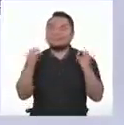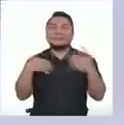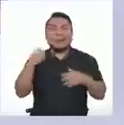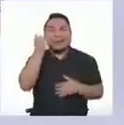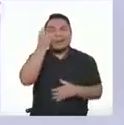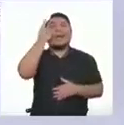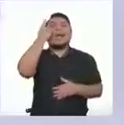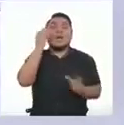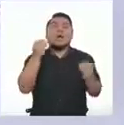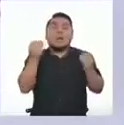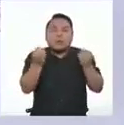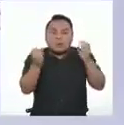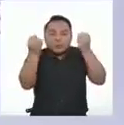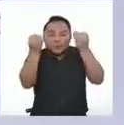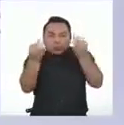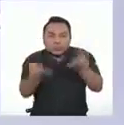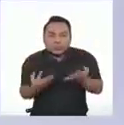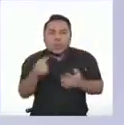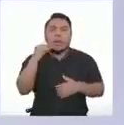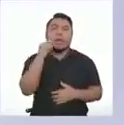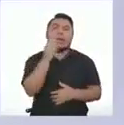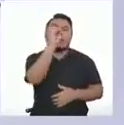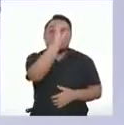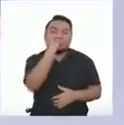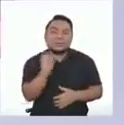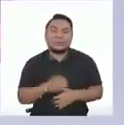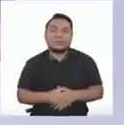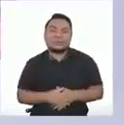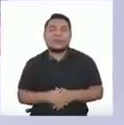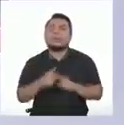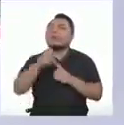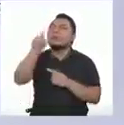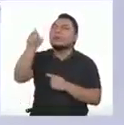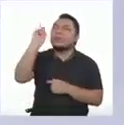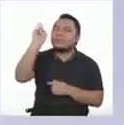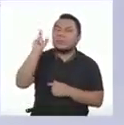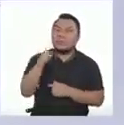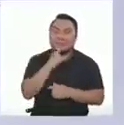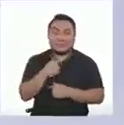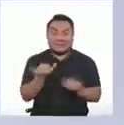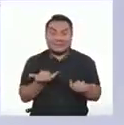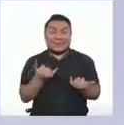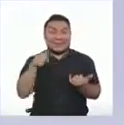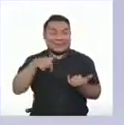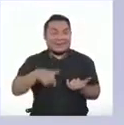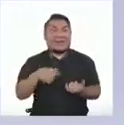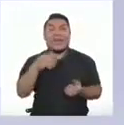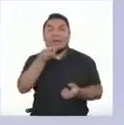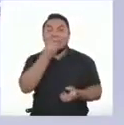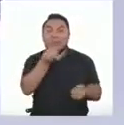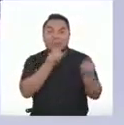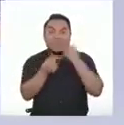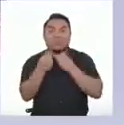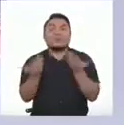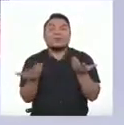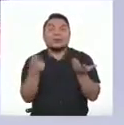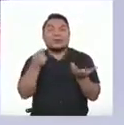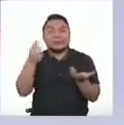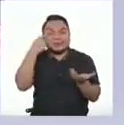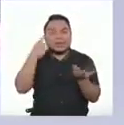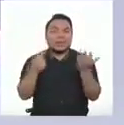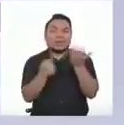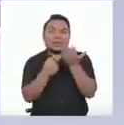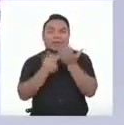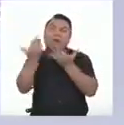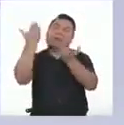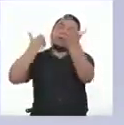voy comprendiendo cómo calcular porcentajes. Pero profesora, empezamos el programa hablando de los alimentos que se elaboran a partir de